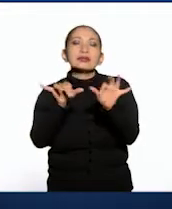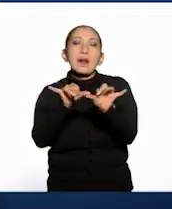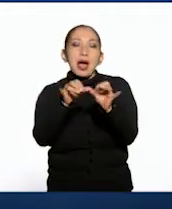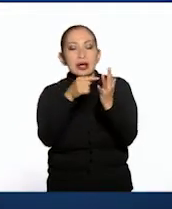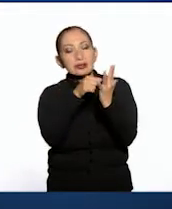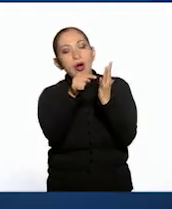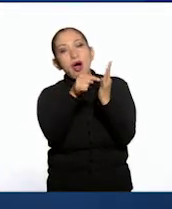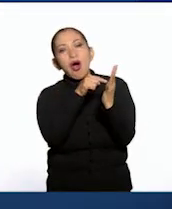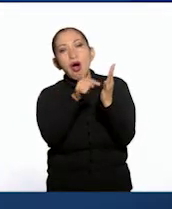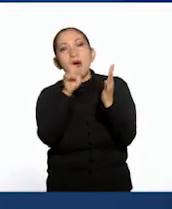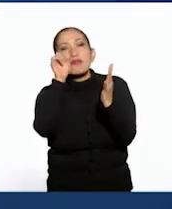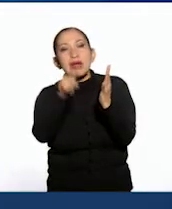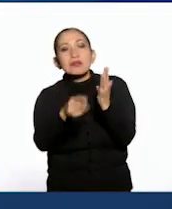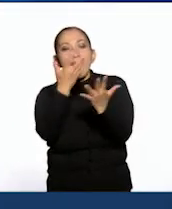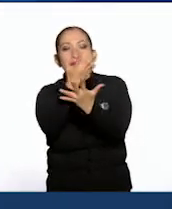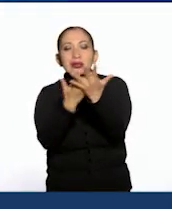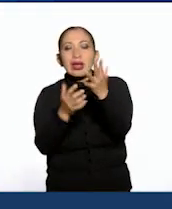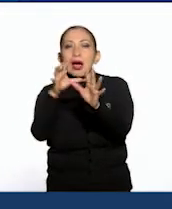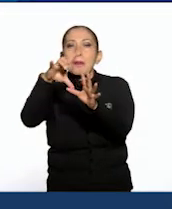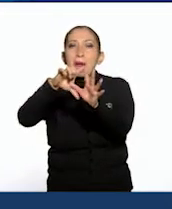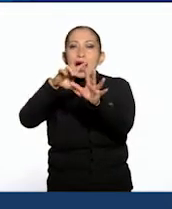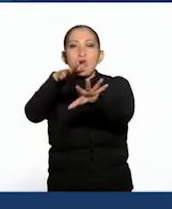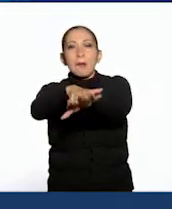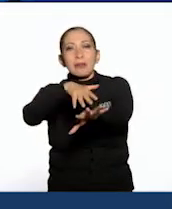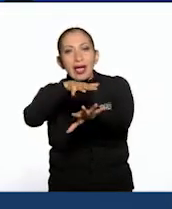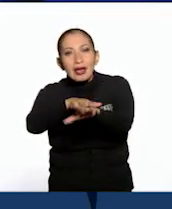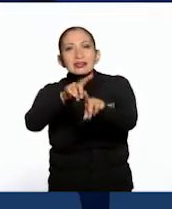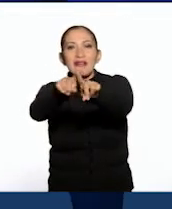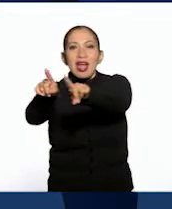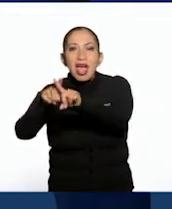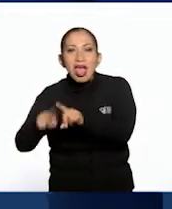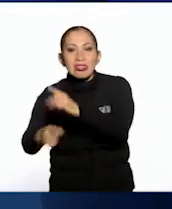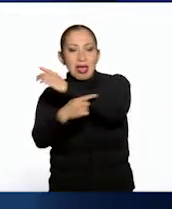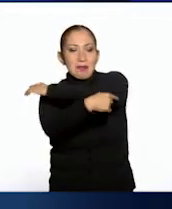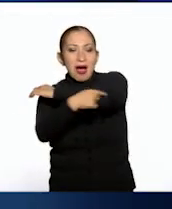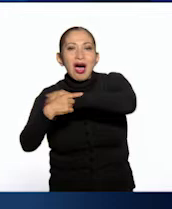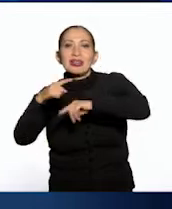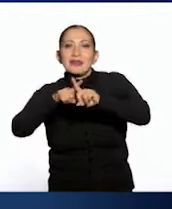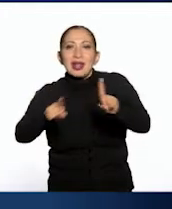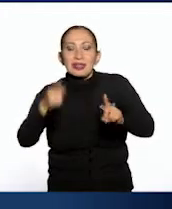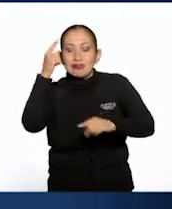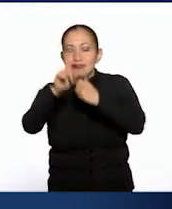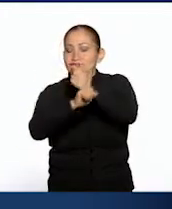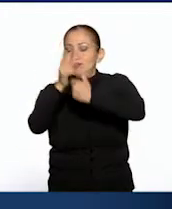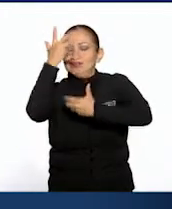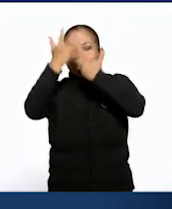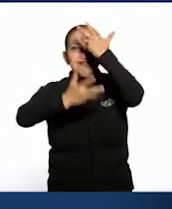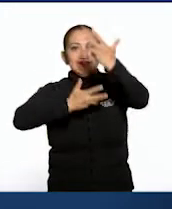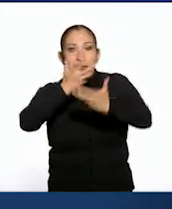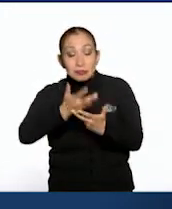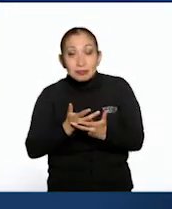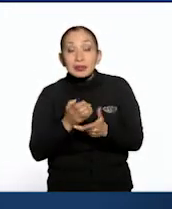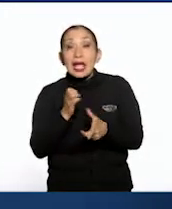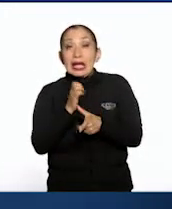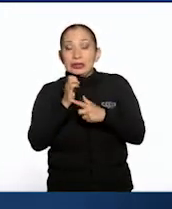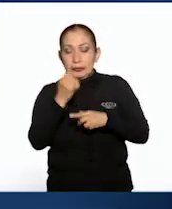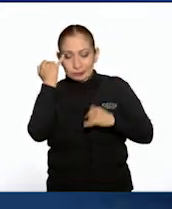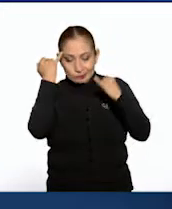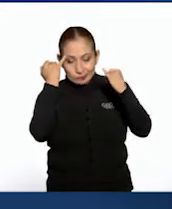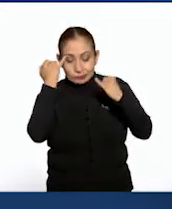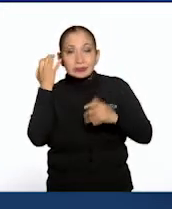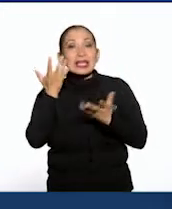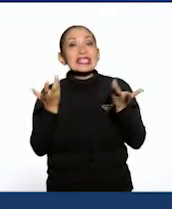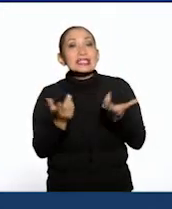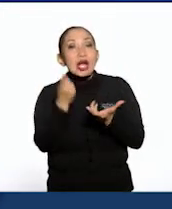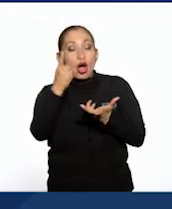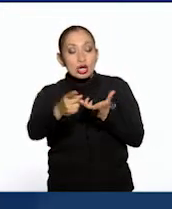longitudes, dadas por los distintos tamaños de pies, brazos y manos, generaron problemas. Entonces,